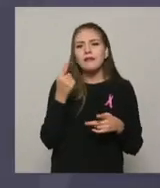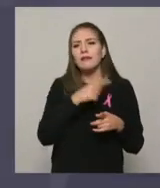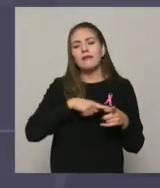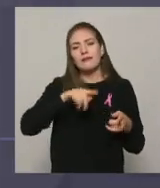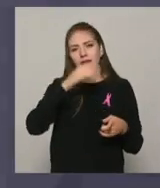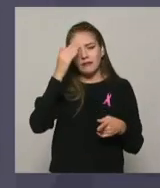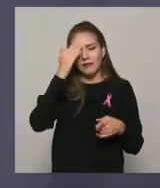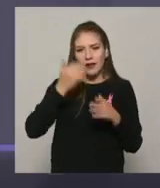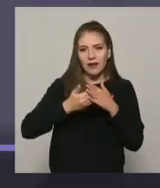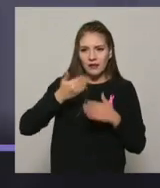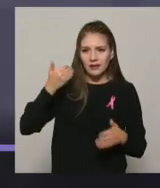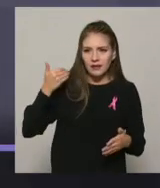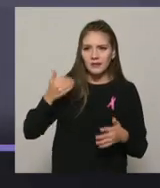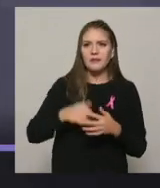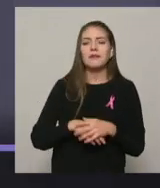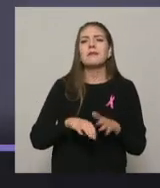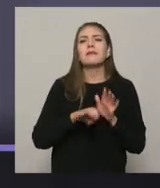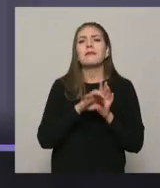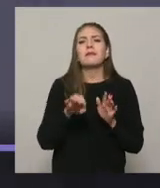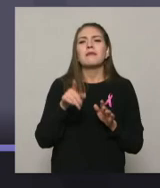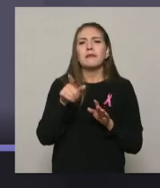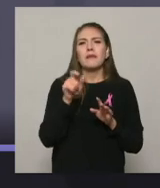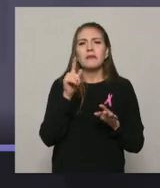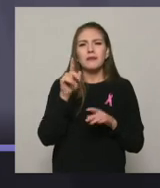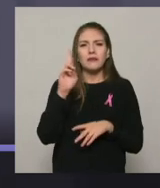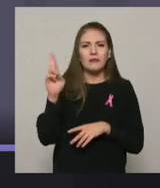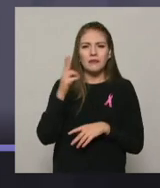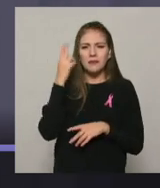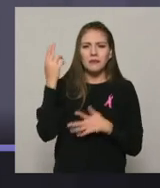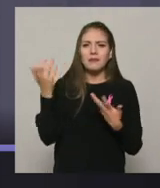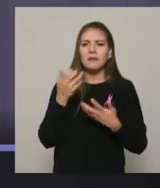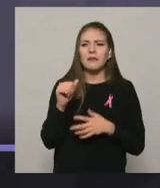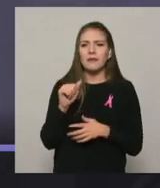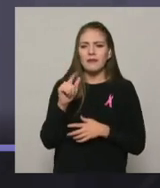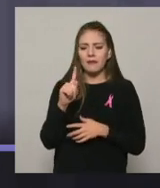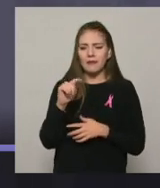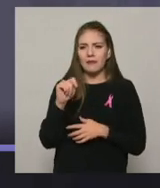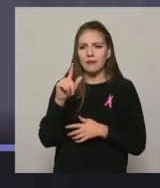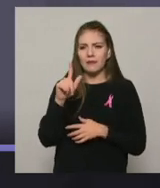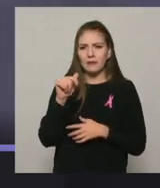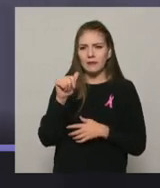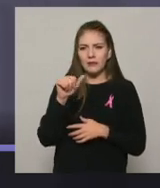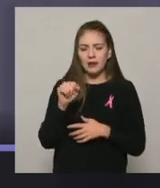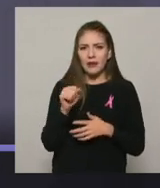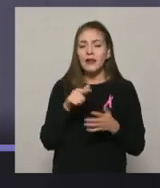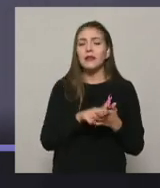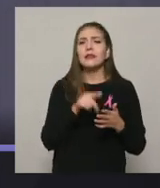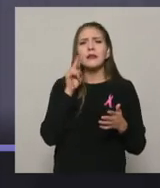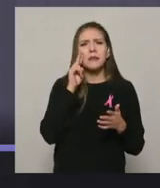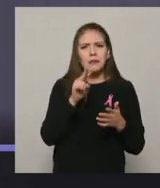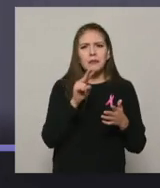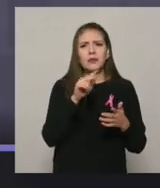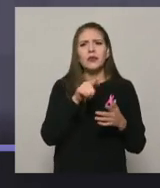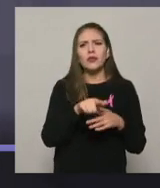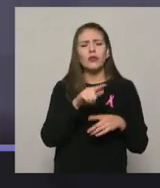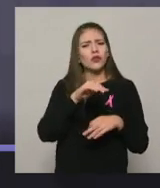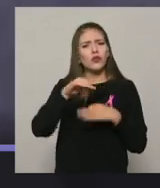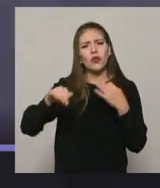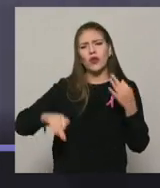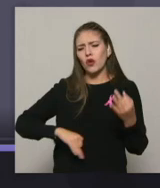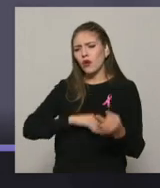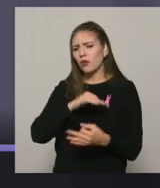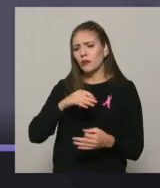Instituto de Ingeniería de la UNAM del Atlas de Movilidad de la Ciudad de México, donde se ve punto por punto de todos los municipios